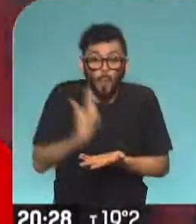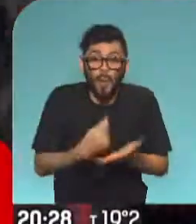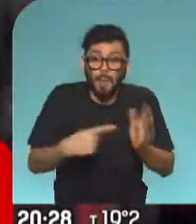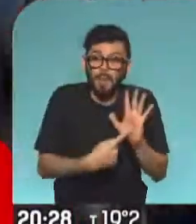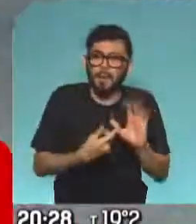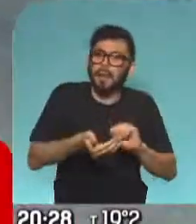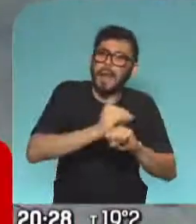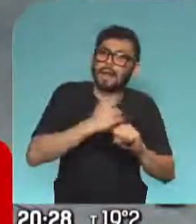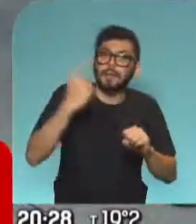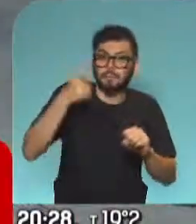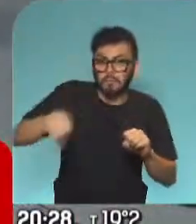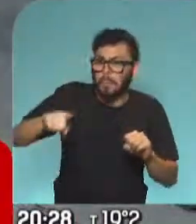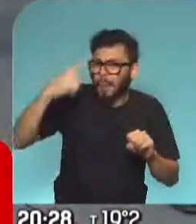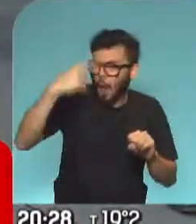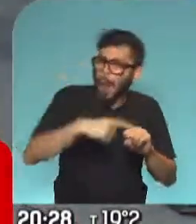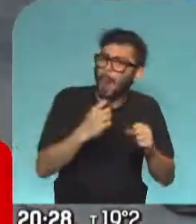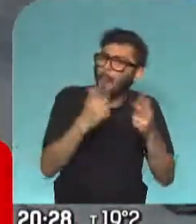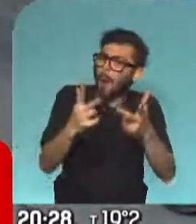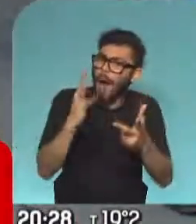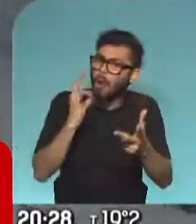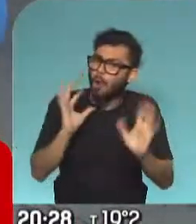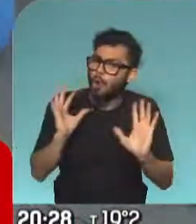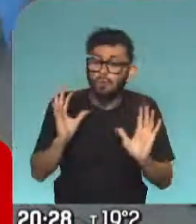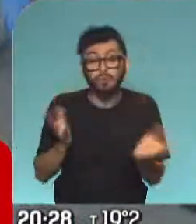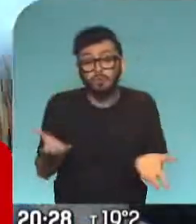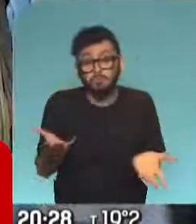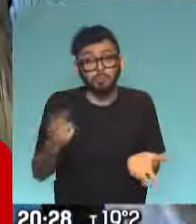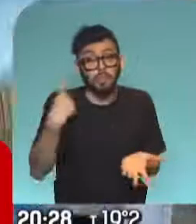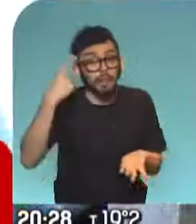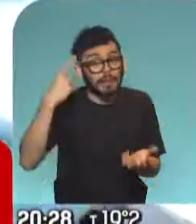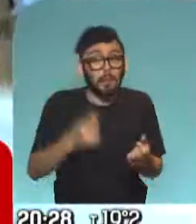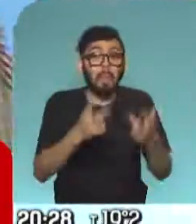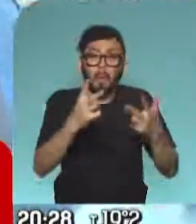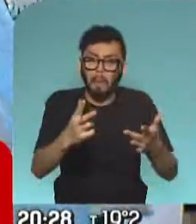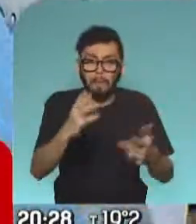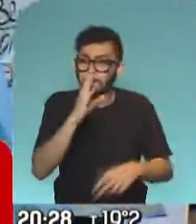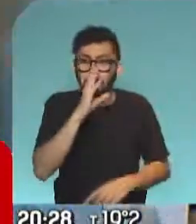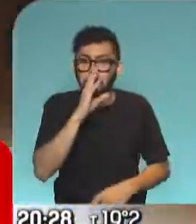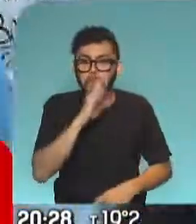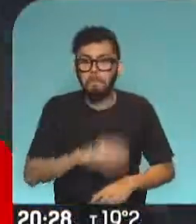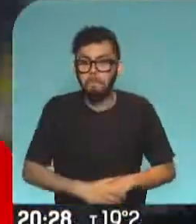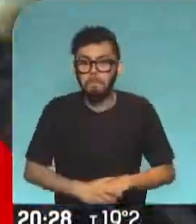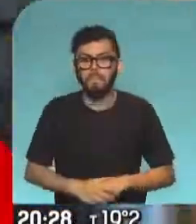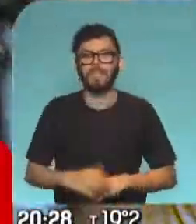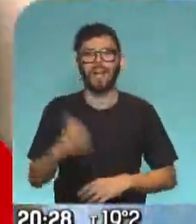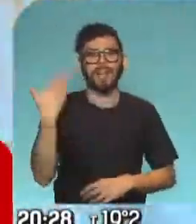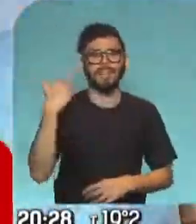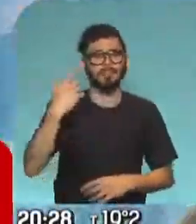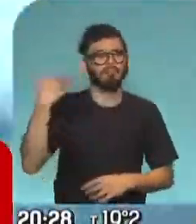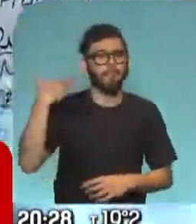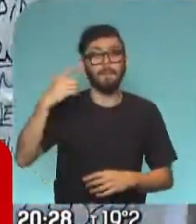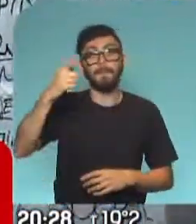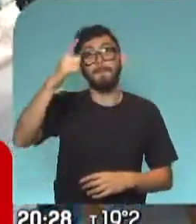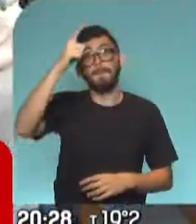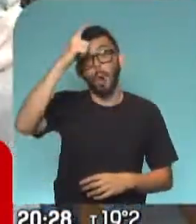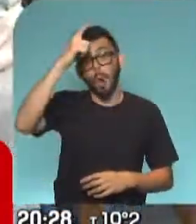ciudad buenos aires claramente cuando hace unos días atrás la policía se manifestó en trámite